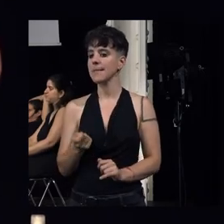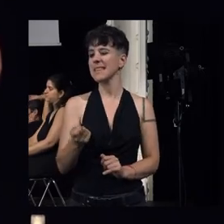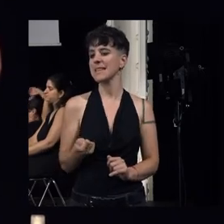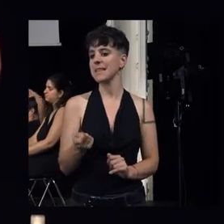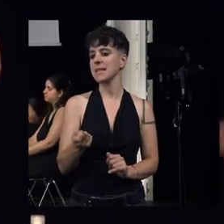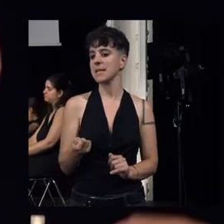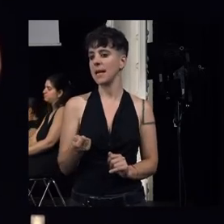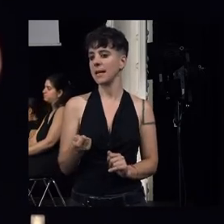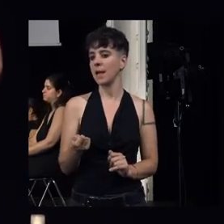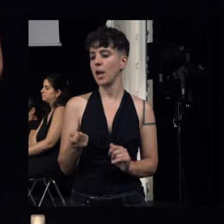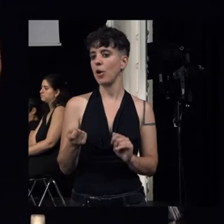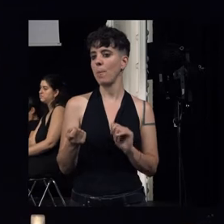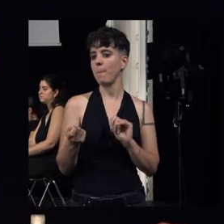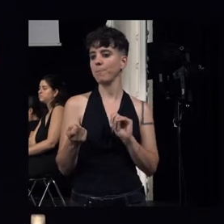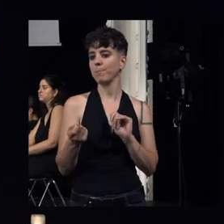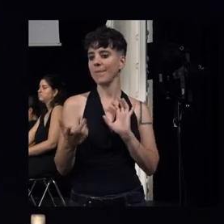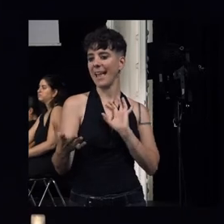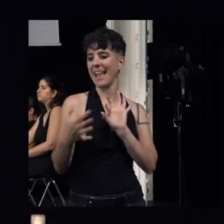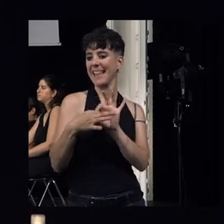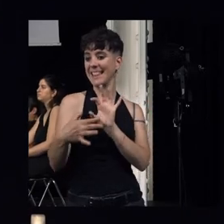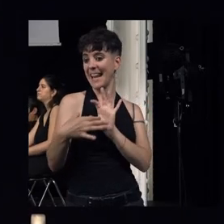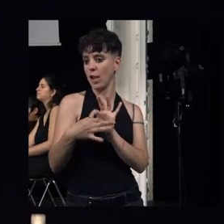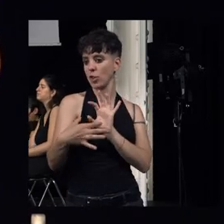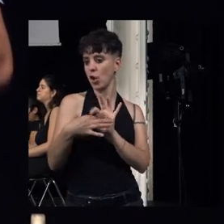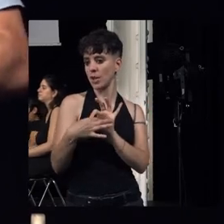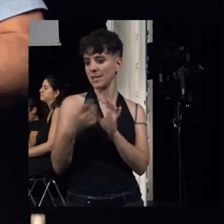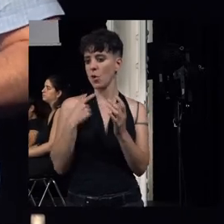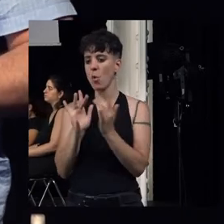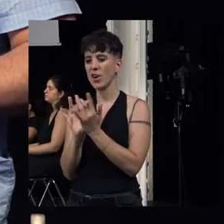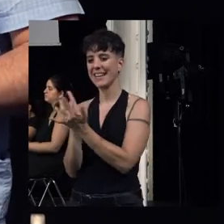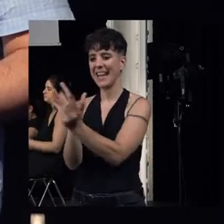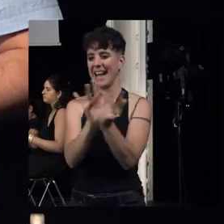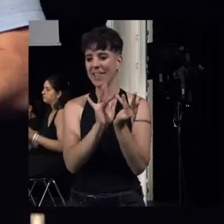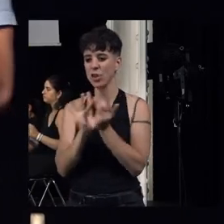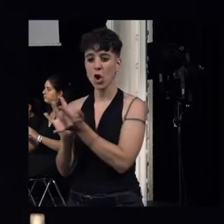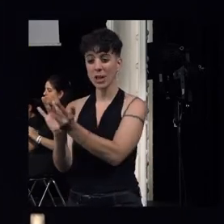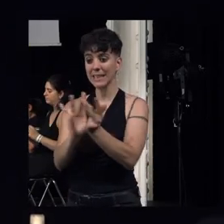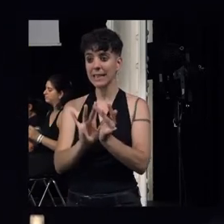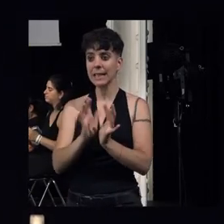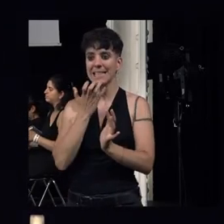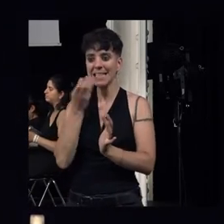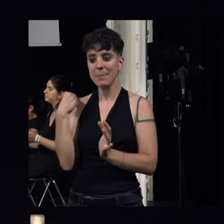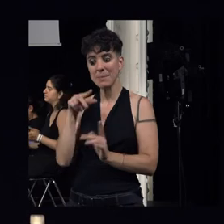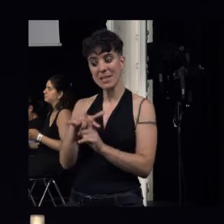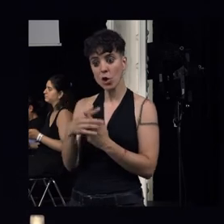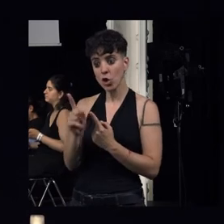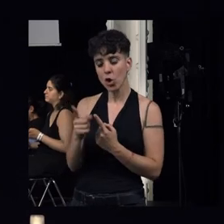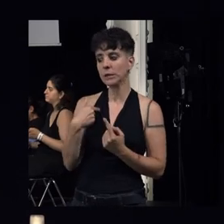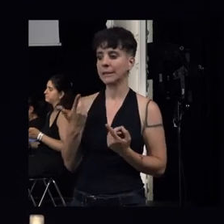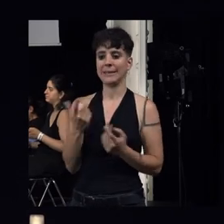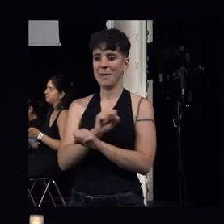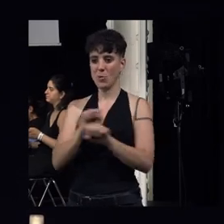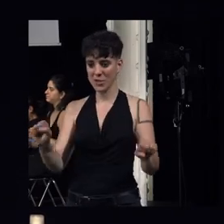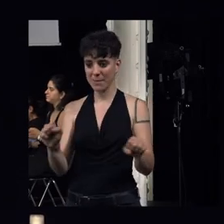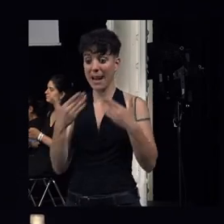llaman interacciones que no se darían, interacciones improbables. La gente no se encontraría si no fuera por